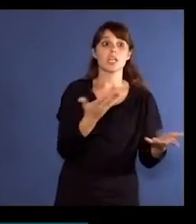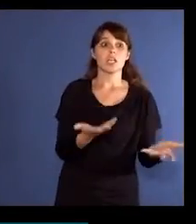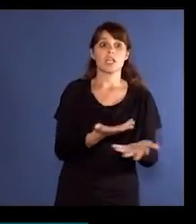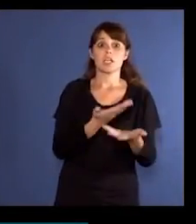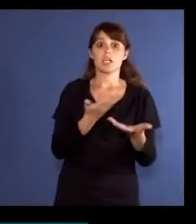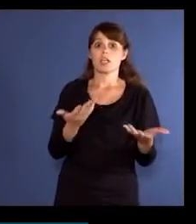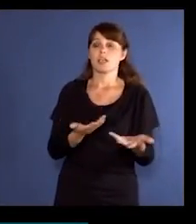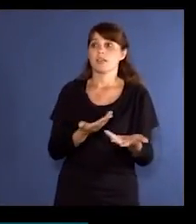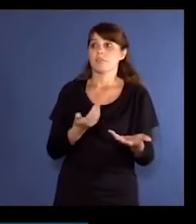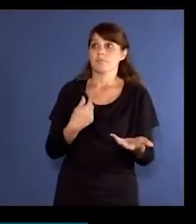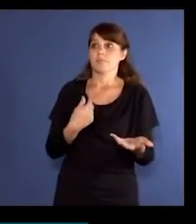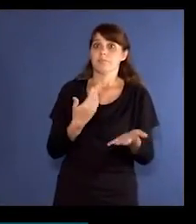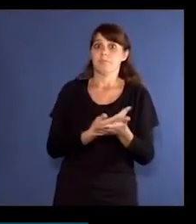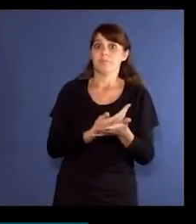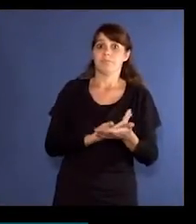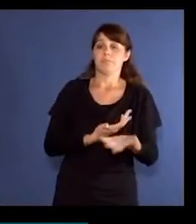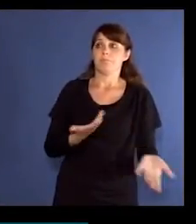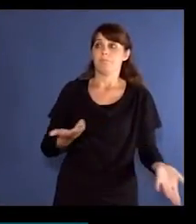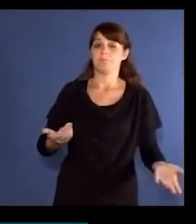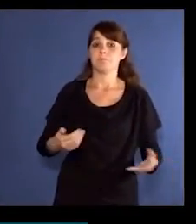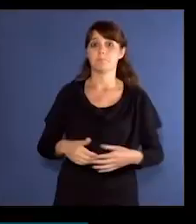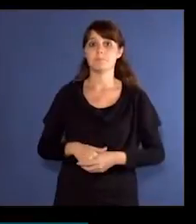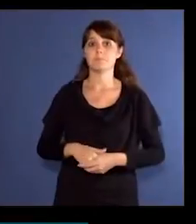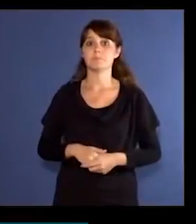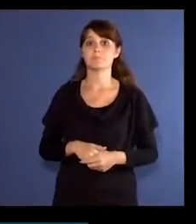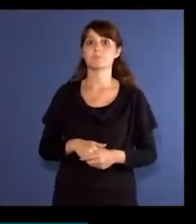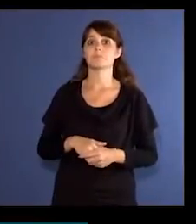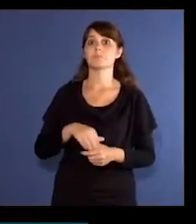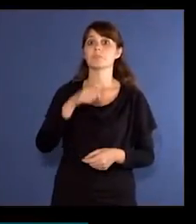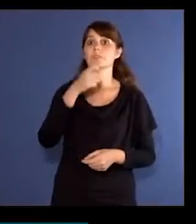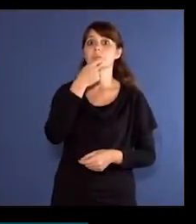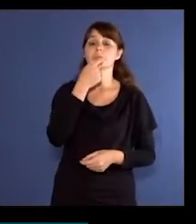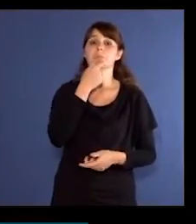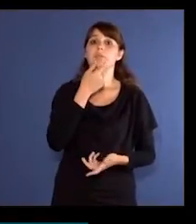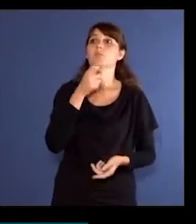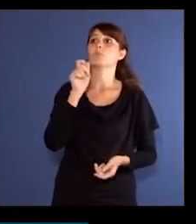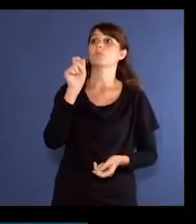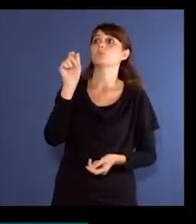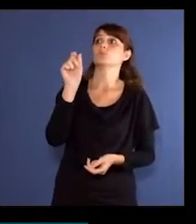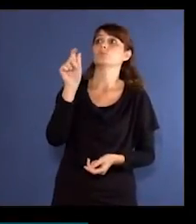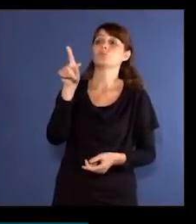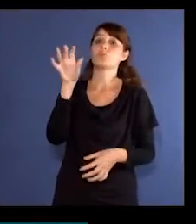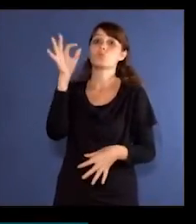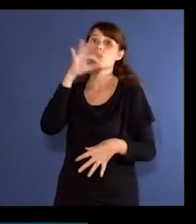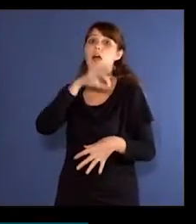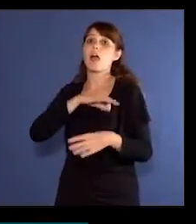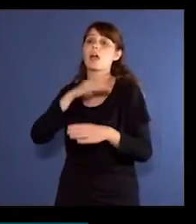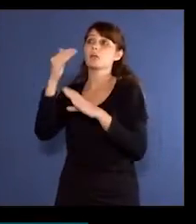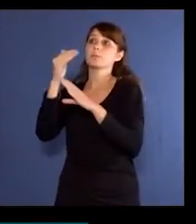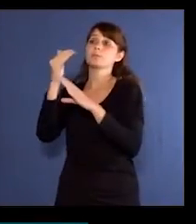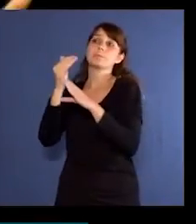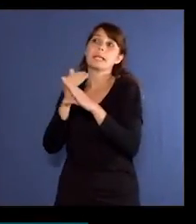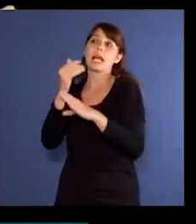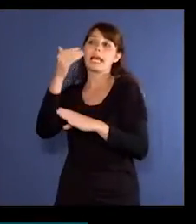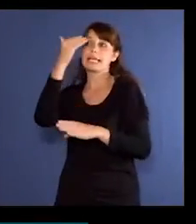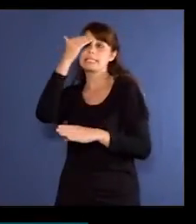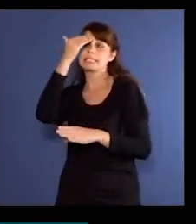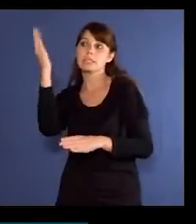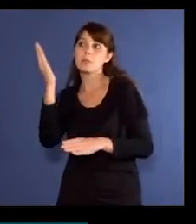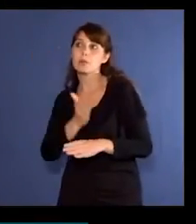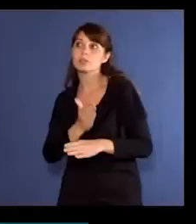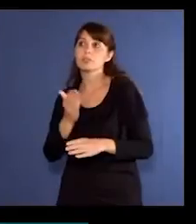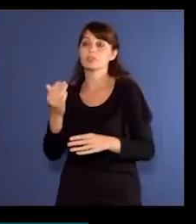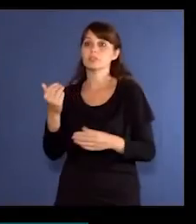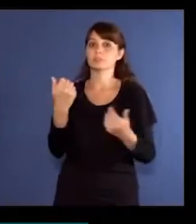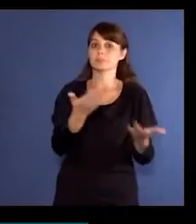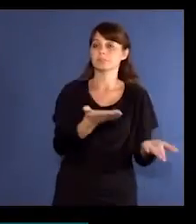en cuotas, que sería una reducción de su salario real, y van a un reclamo, una huelga, les dicen salvajes, se está provocando a